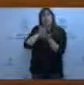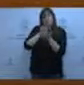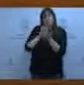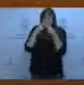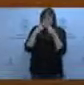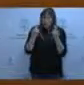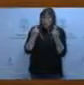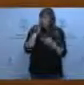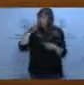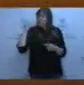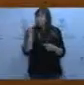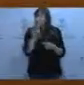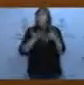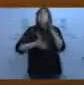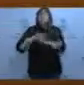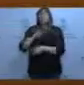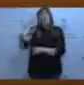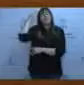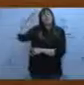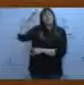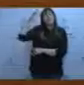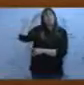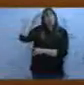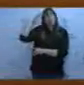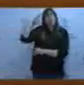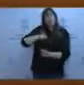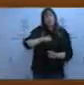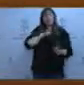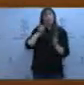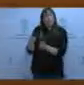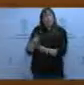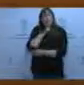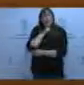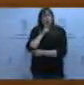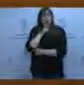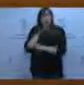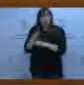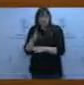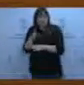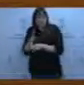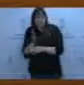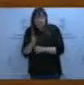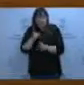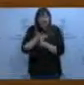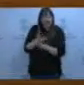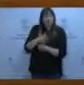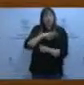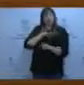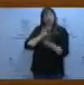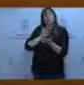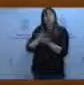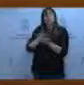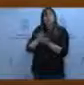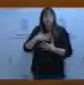cuál es incluso la filosofía con la cual se va a prestar esa asistencia en el ámbito de los servicios de salud